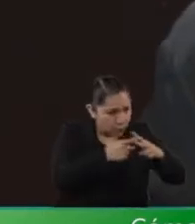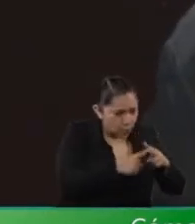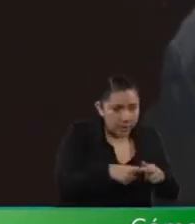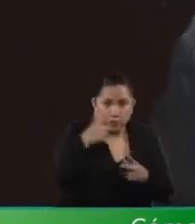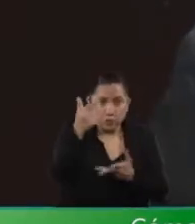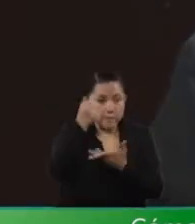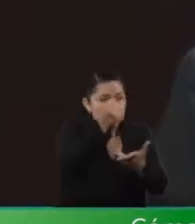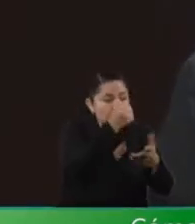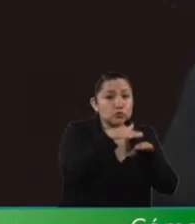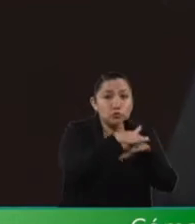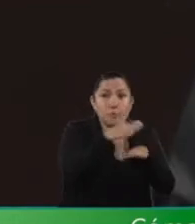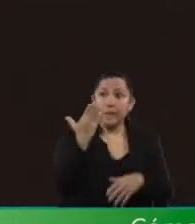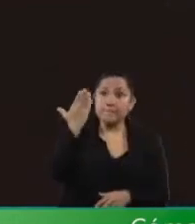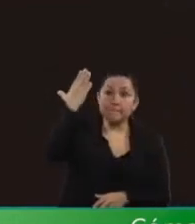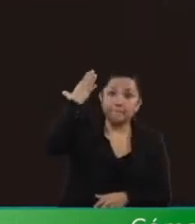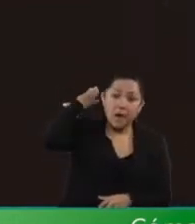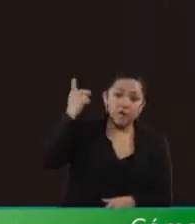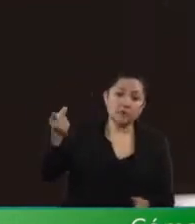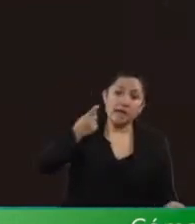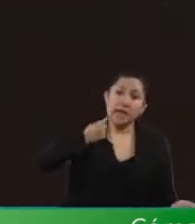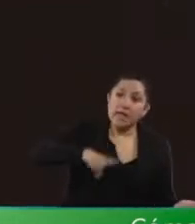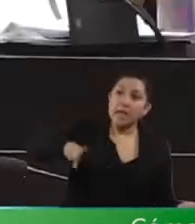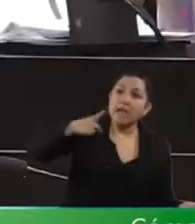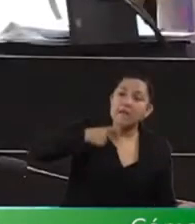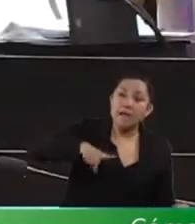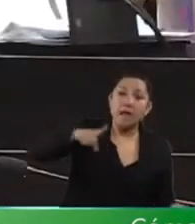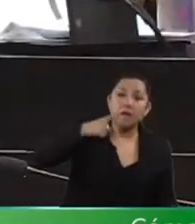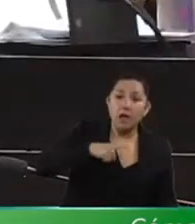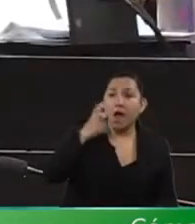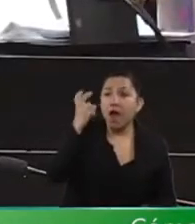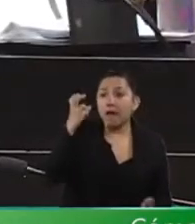Saludos a todas y a todos mis fans. Gracias.